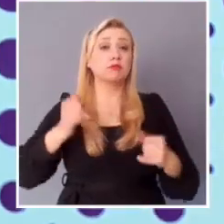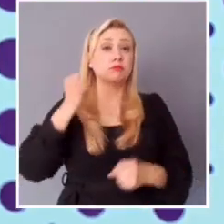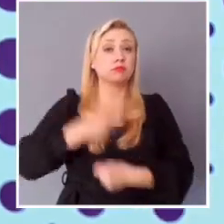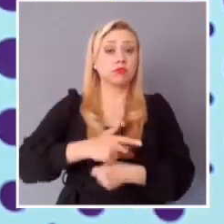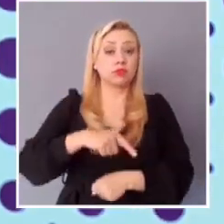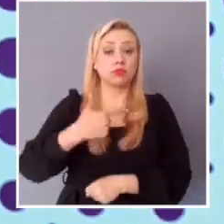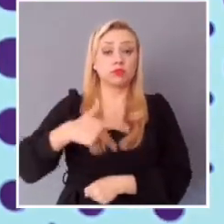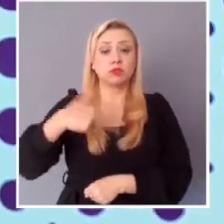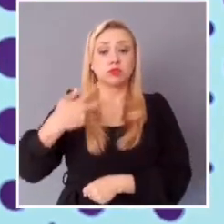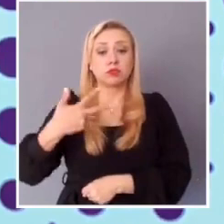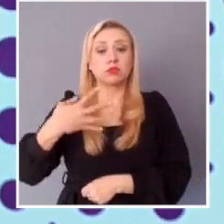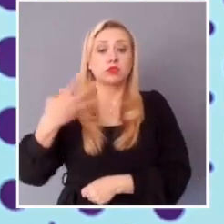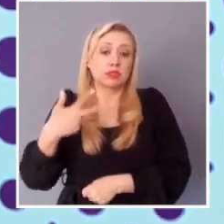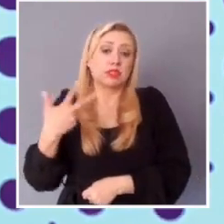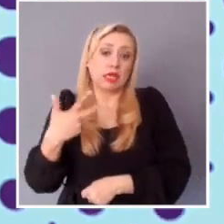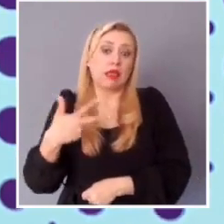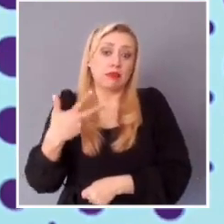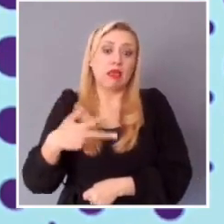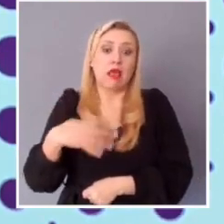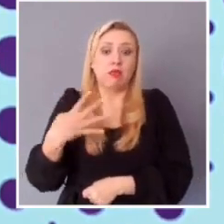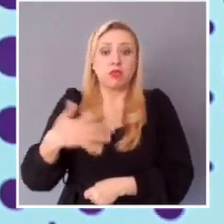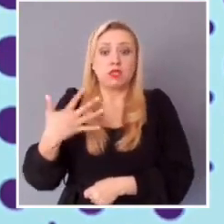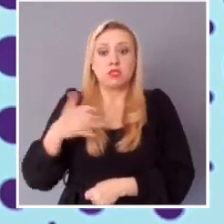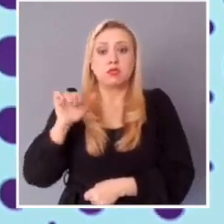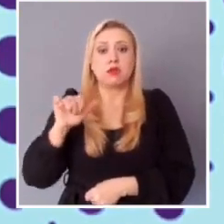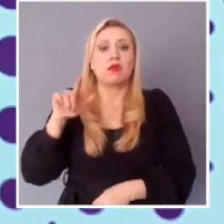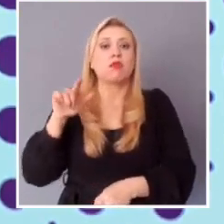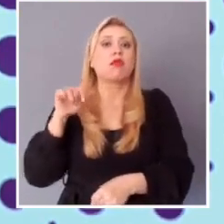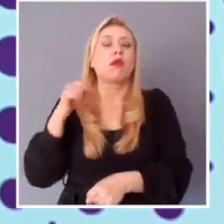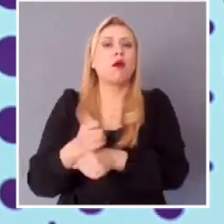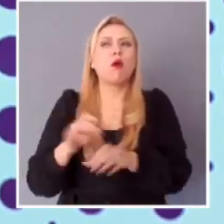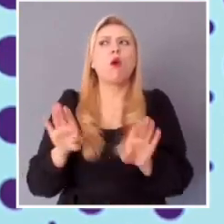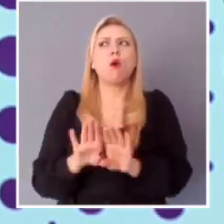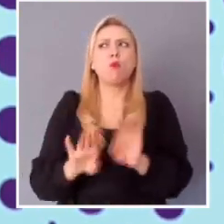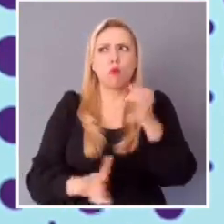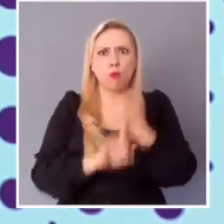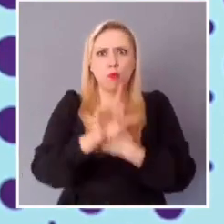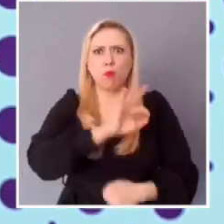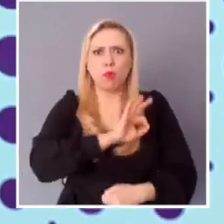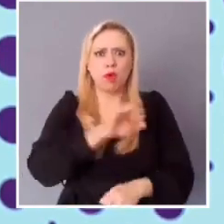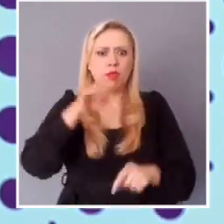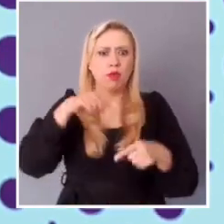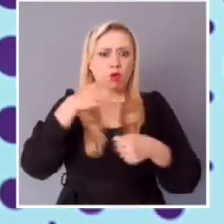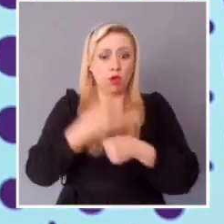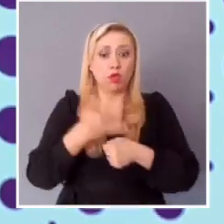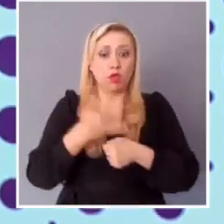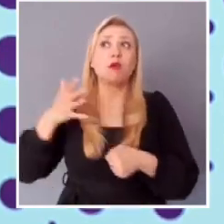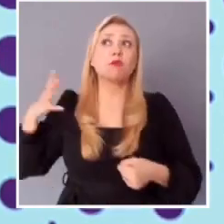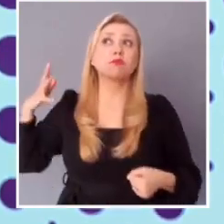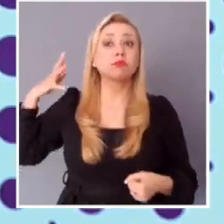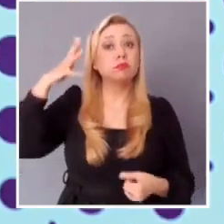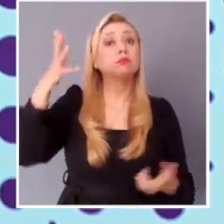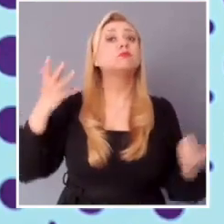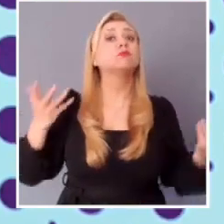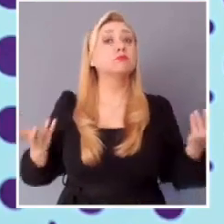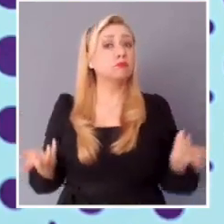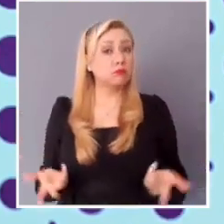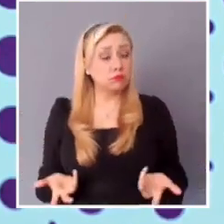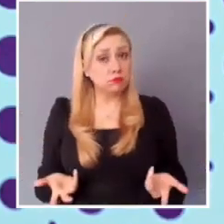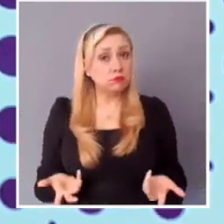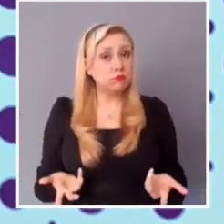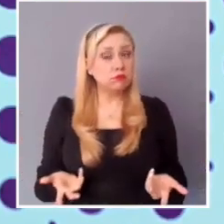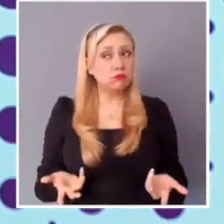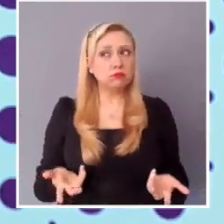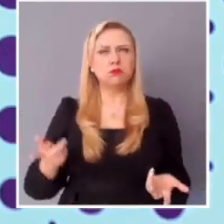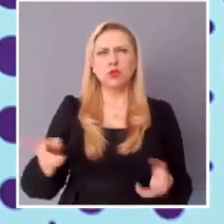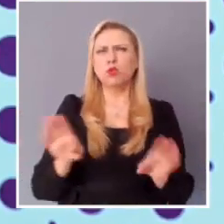va a afectar desde tu punto de vista su salud mental, si es que esto va a tener consecuencias a mediano y largo plazo que tal vez no estamos todavía vislumbrando? ¿Qué